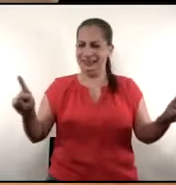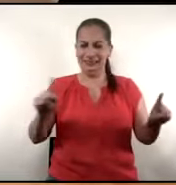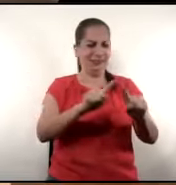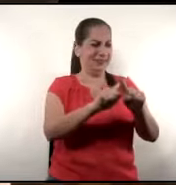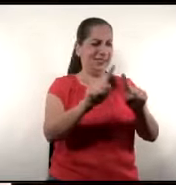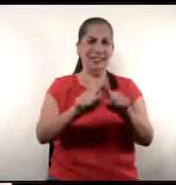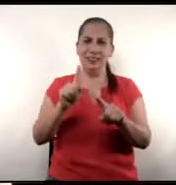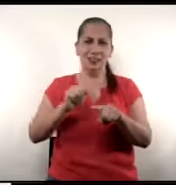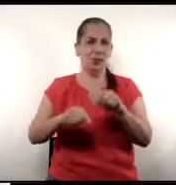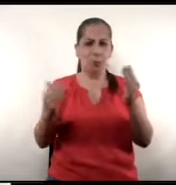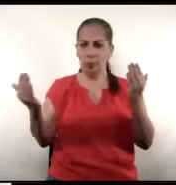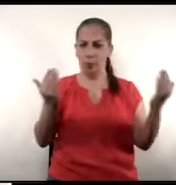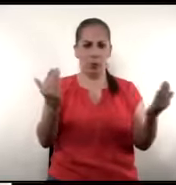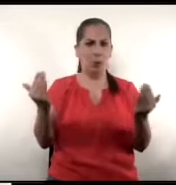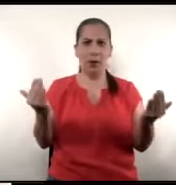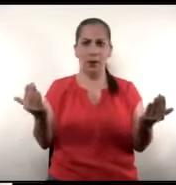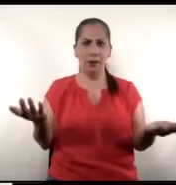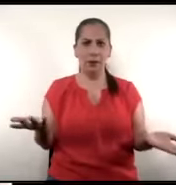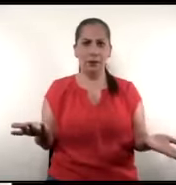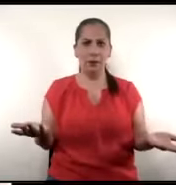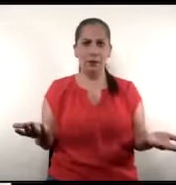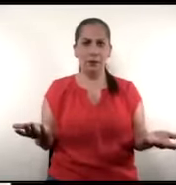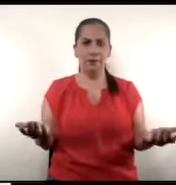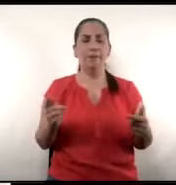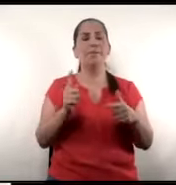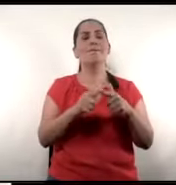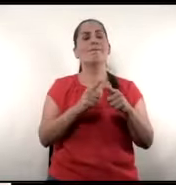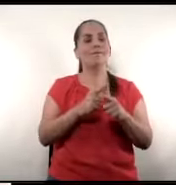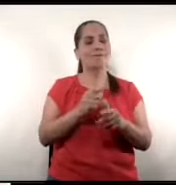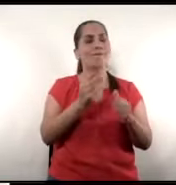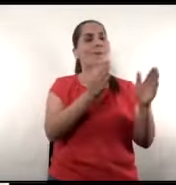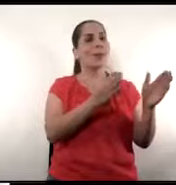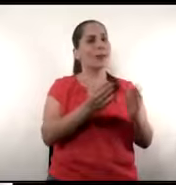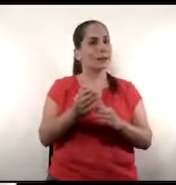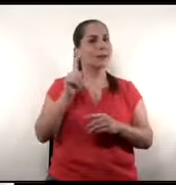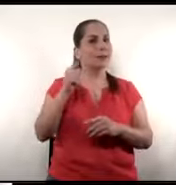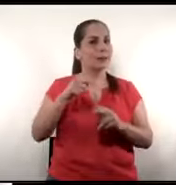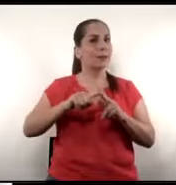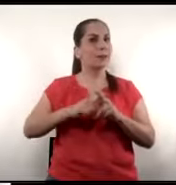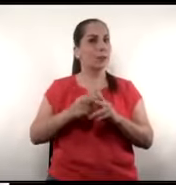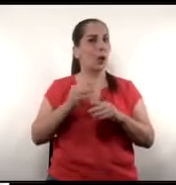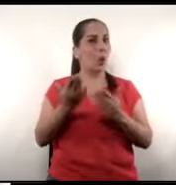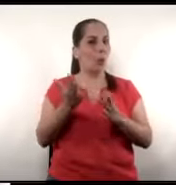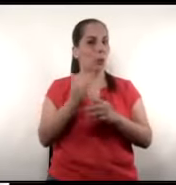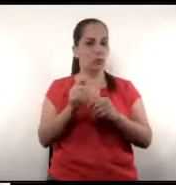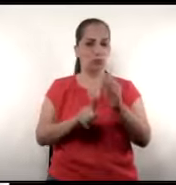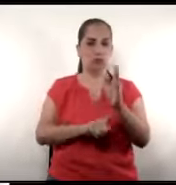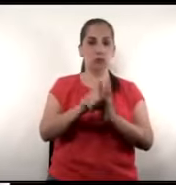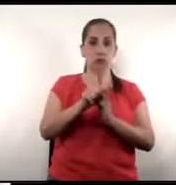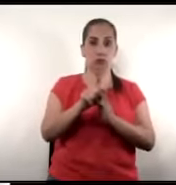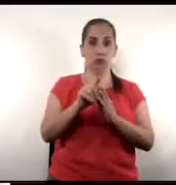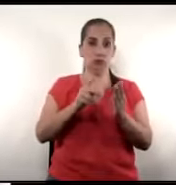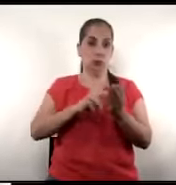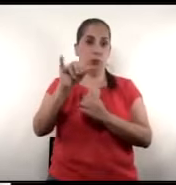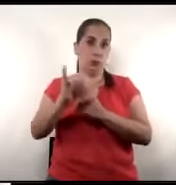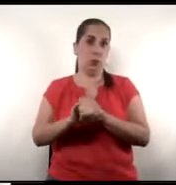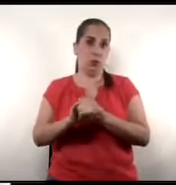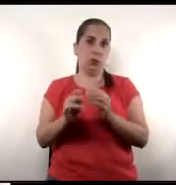básicamente imposible, ¿verdad? Entonces, la planificación empieza por desarrollar los proyectos completamente antes de